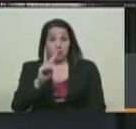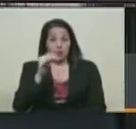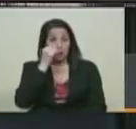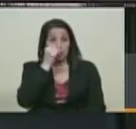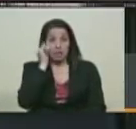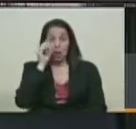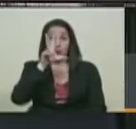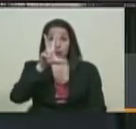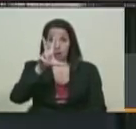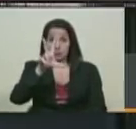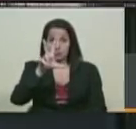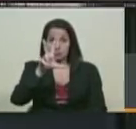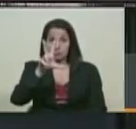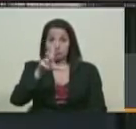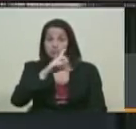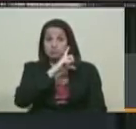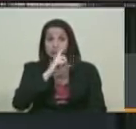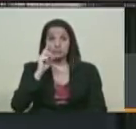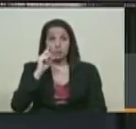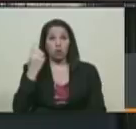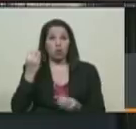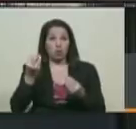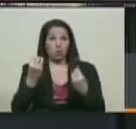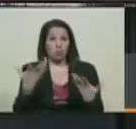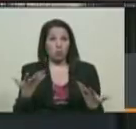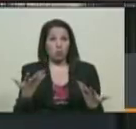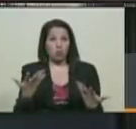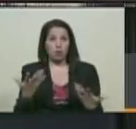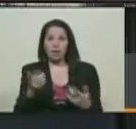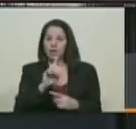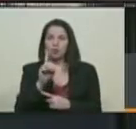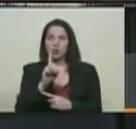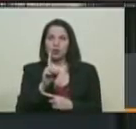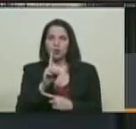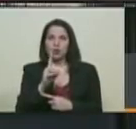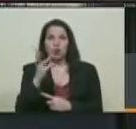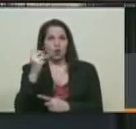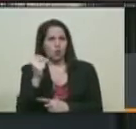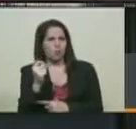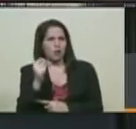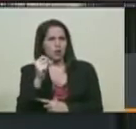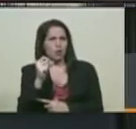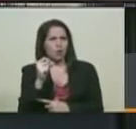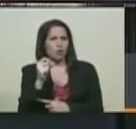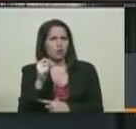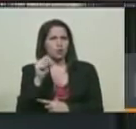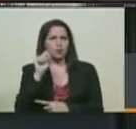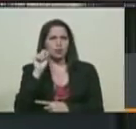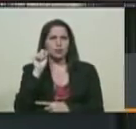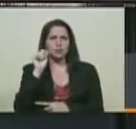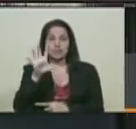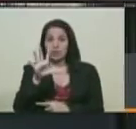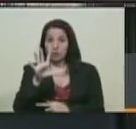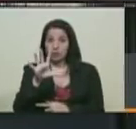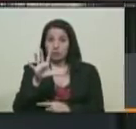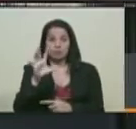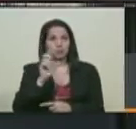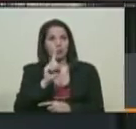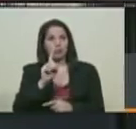3. Sobre los intentos, no, perdón, el video número